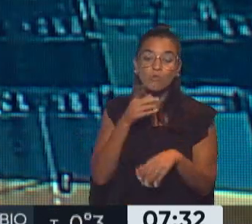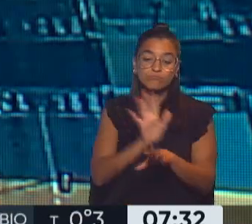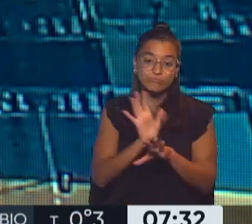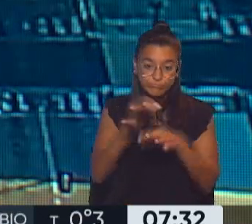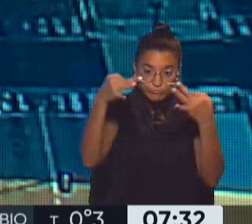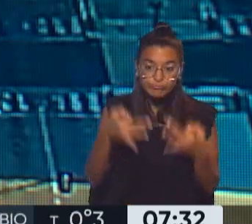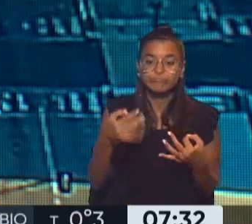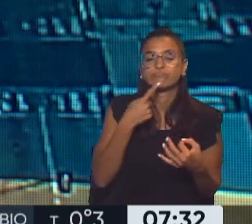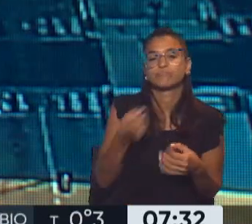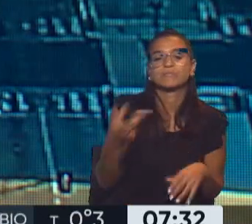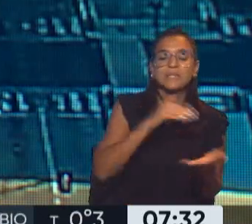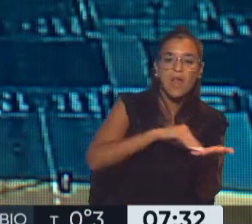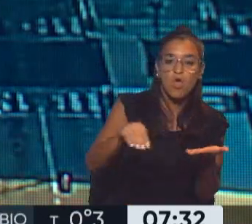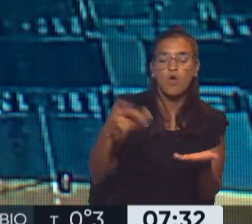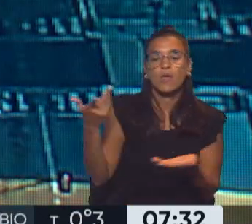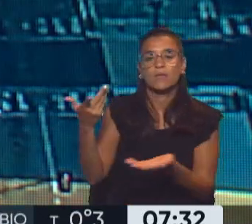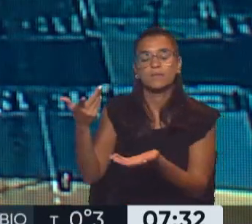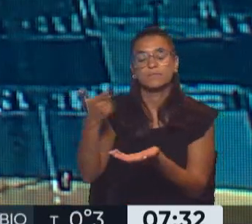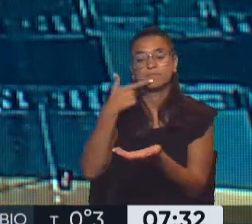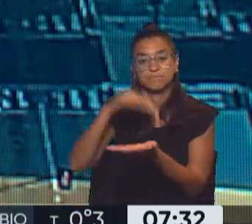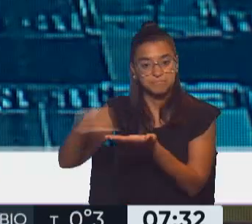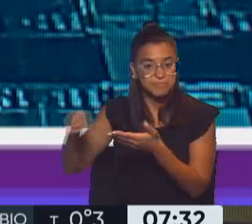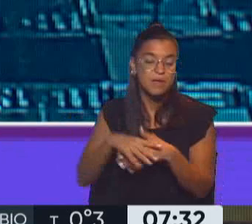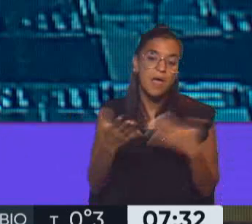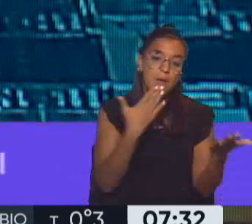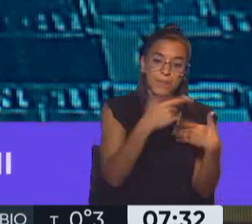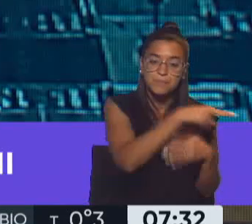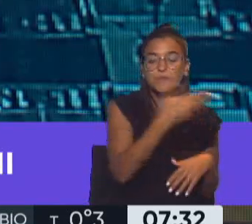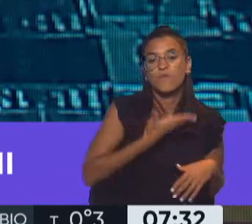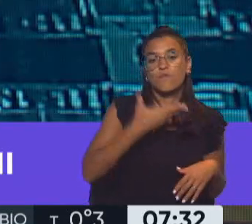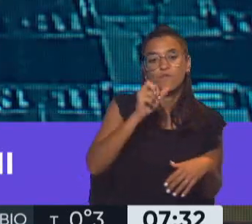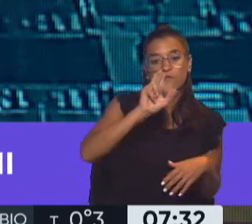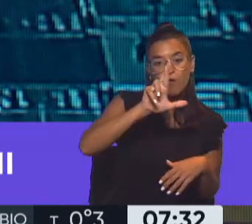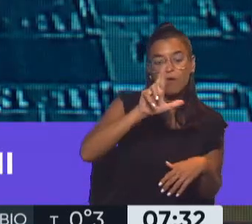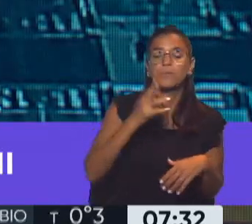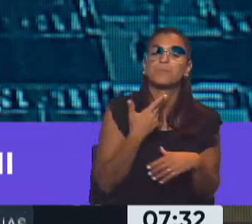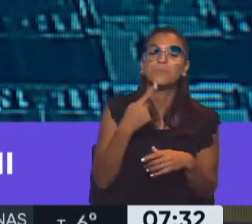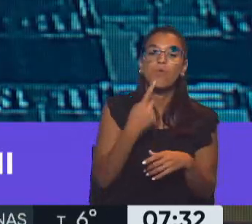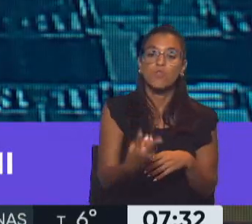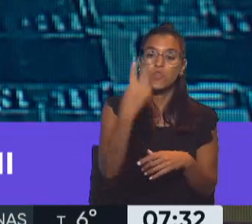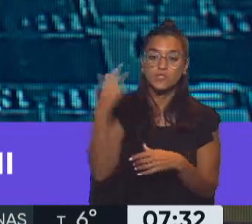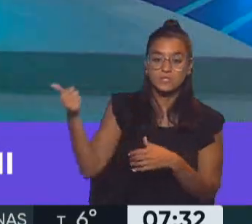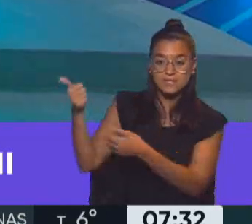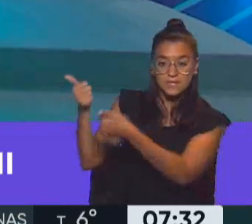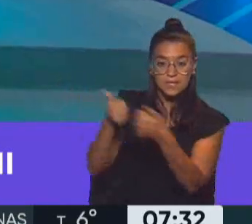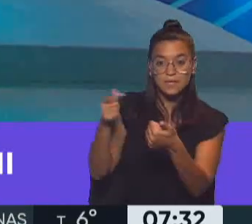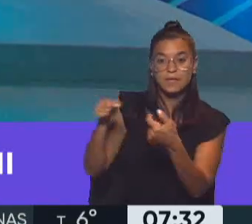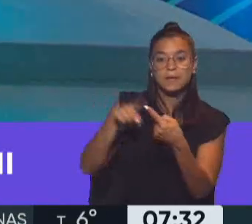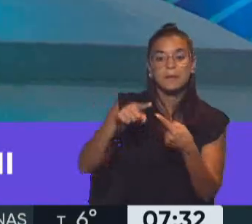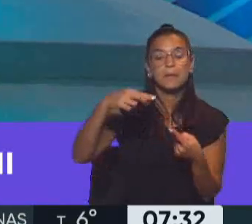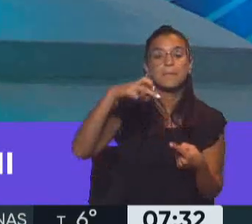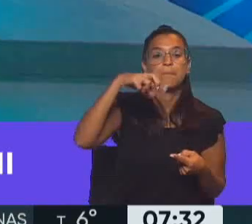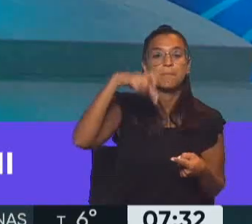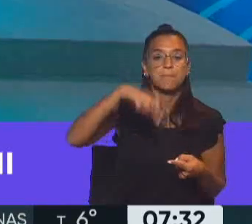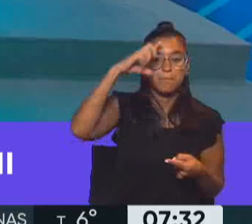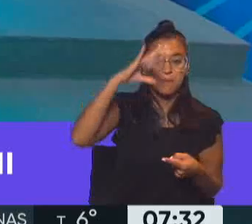tratado en senadores y en diputados. Pero para hablar de este tema estamos con Flor Barragán y tenemos dos invitados. Pedro Martínez